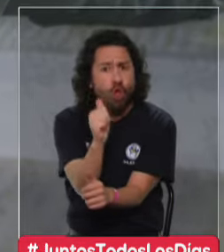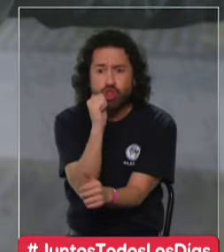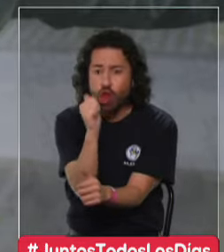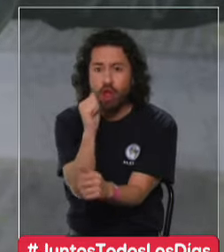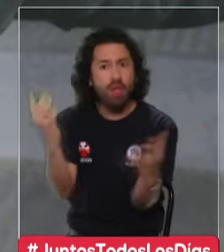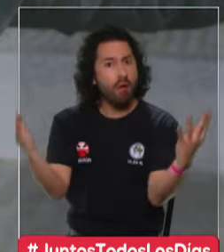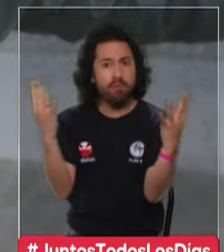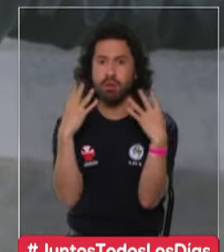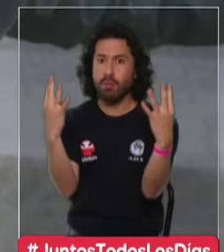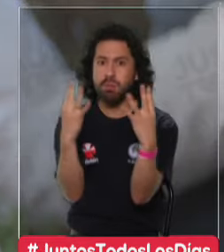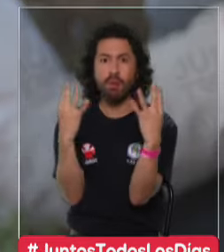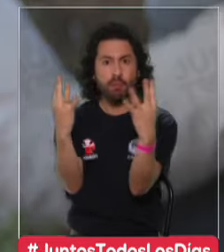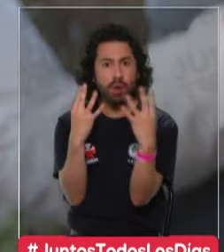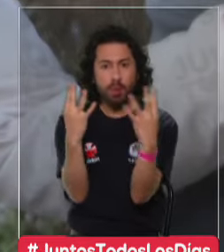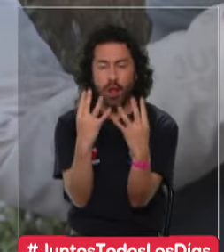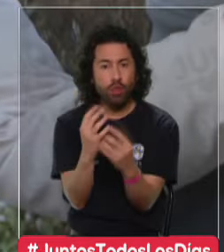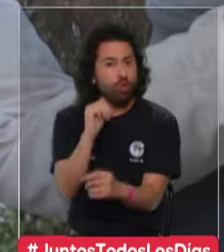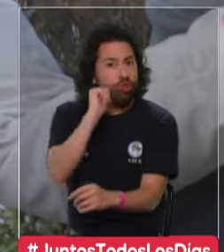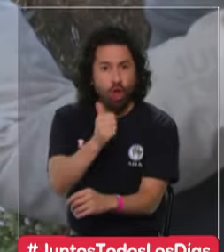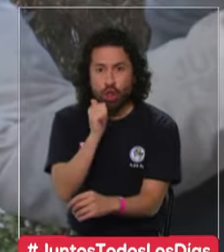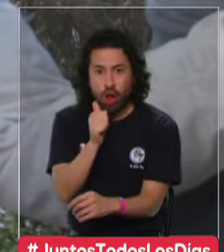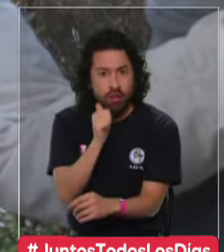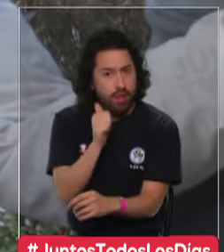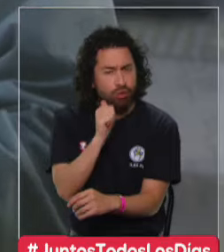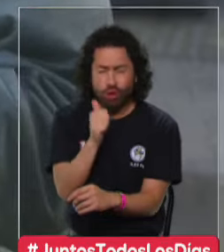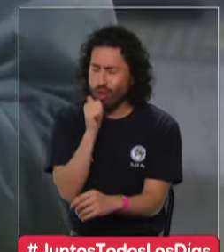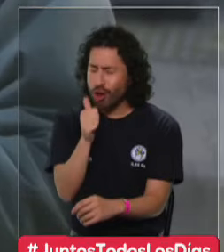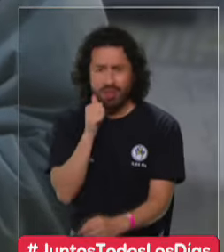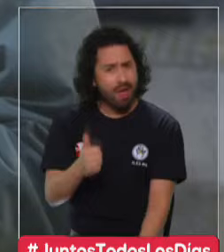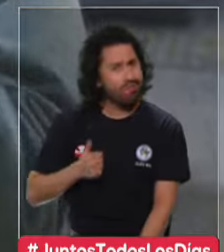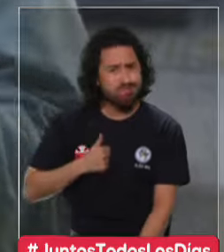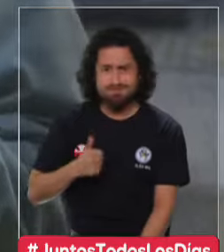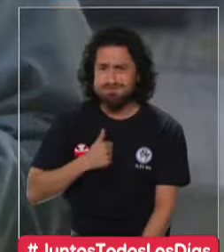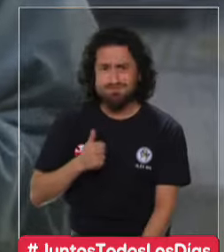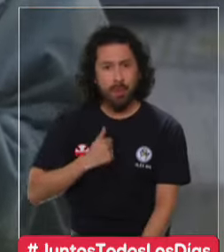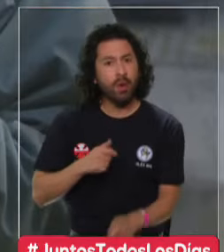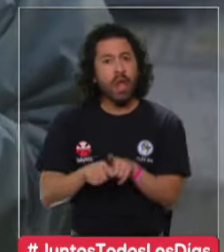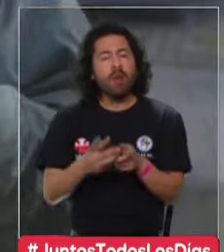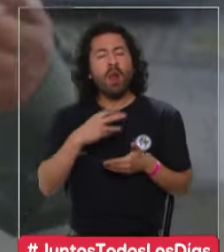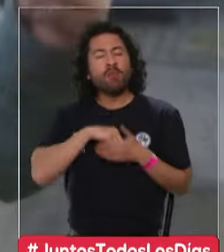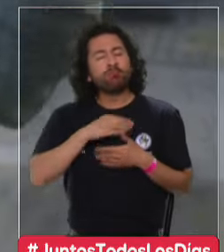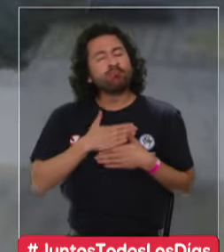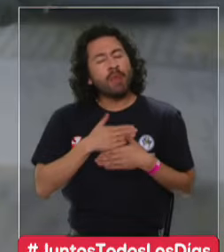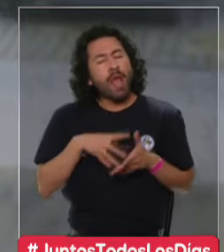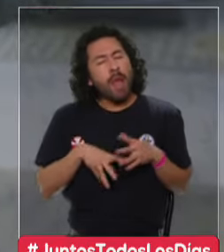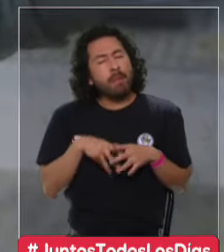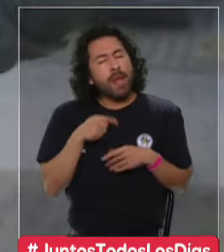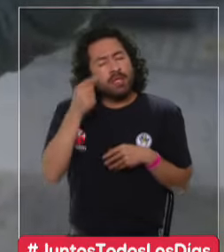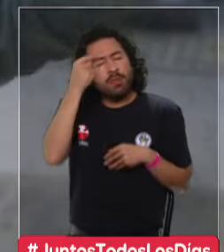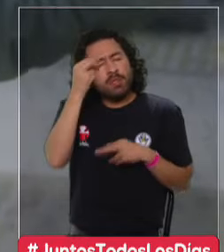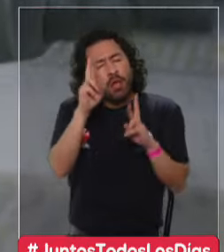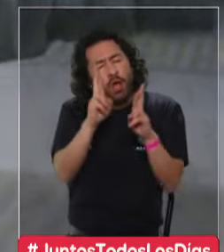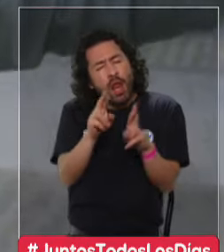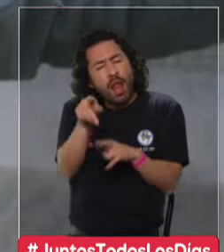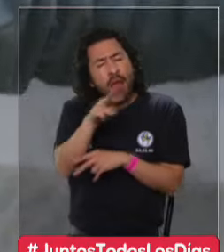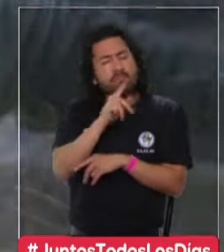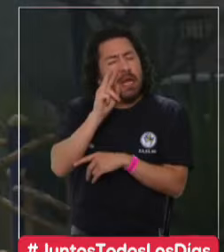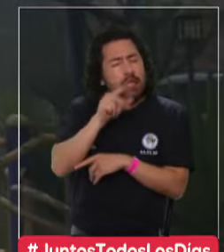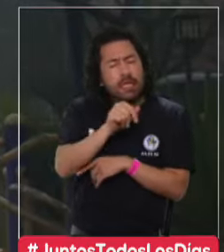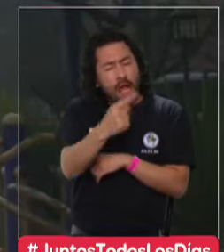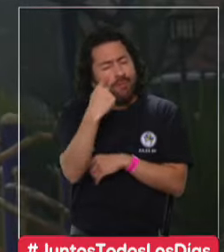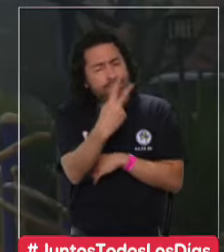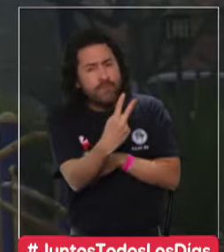una persona acá. No hubo un día que alguien faltó con una esperanza que un día volveríamos a ver a la Martina entrar por ese